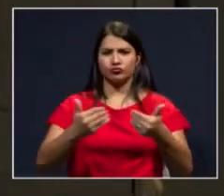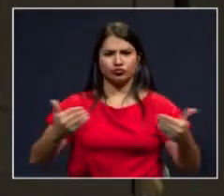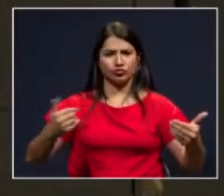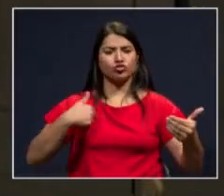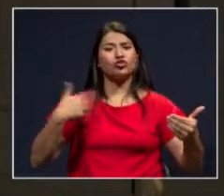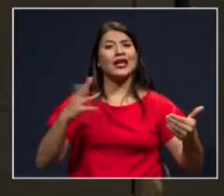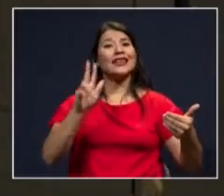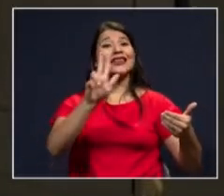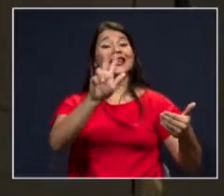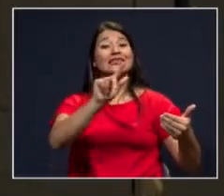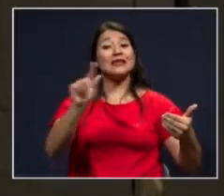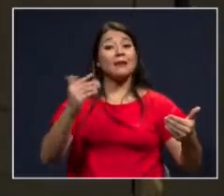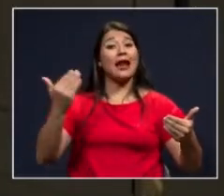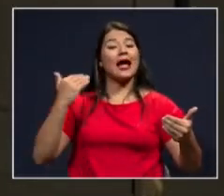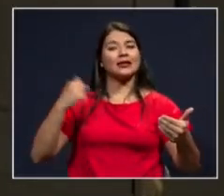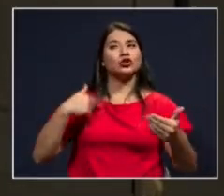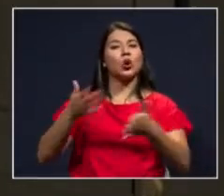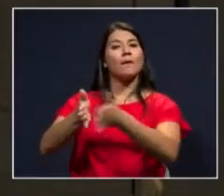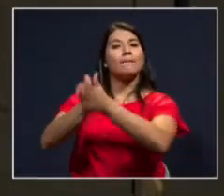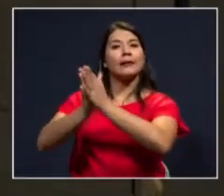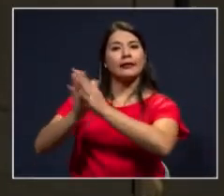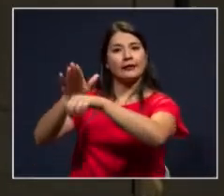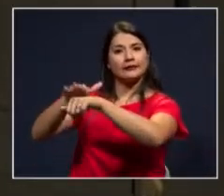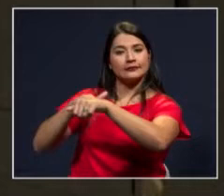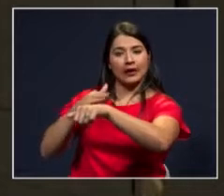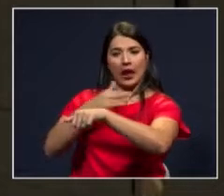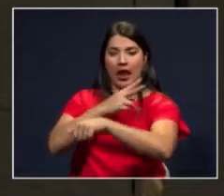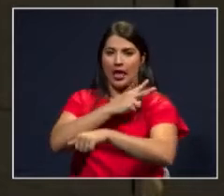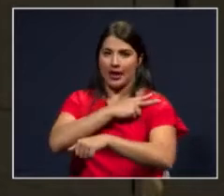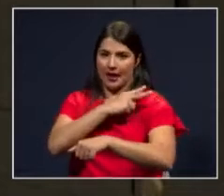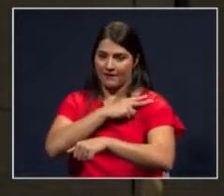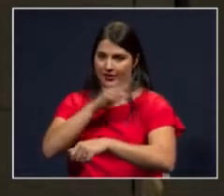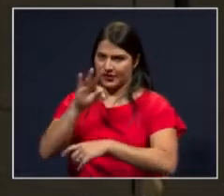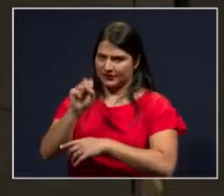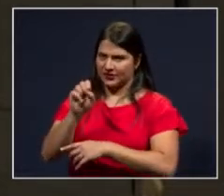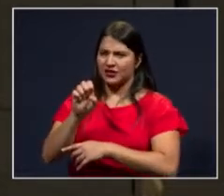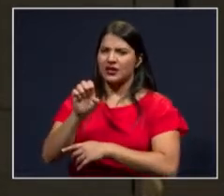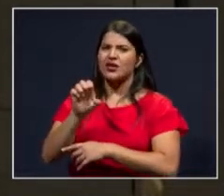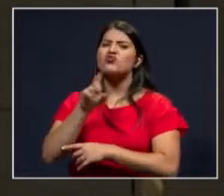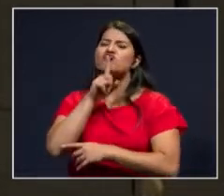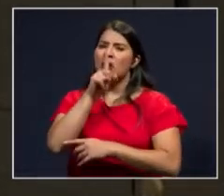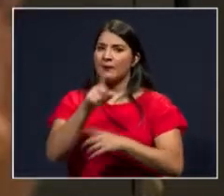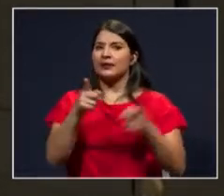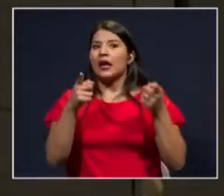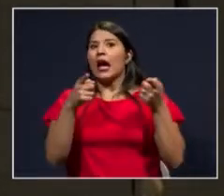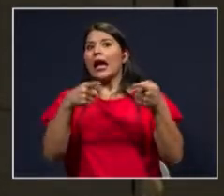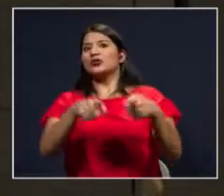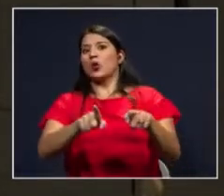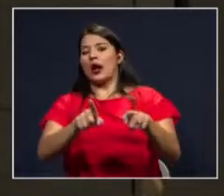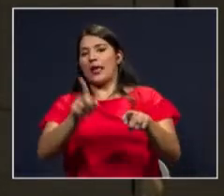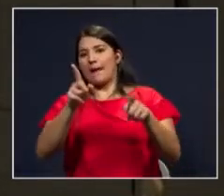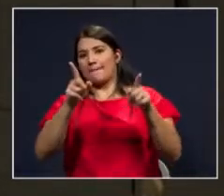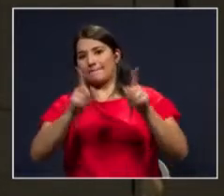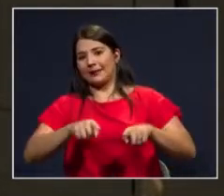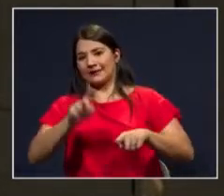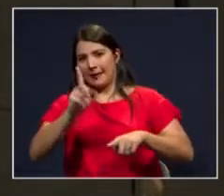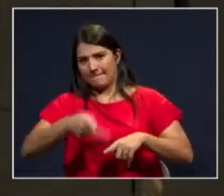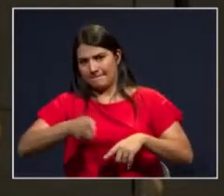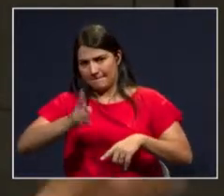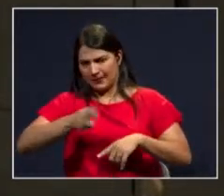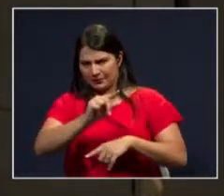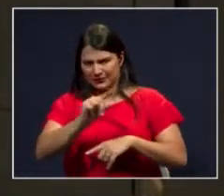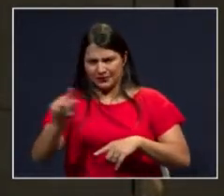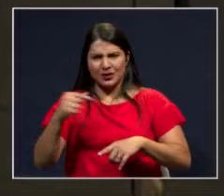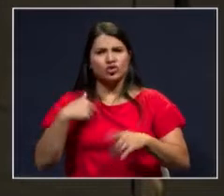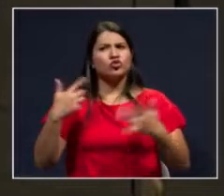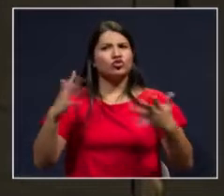despacho, presentamos la moción, pero fue meramente casualidad que se diera en la misma semana. Como le digo, ya se había presentado, la reelección